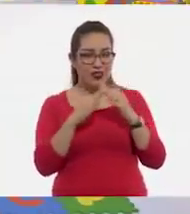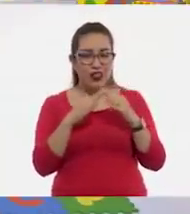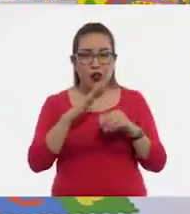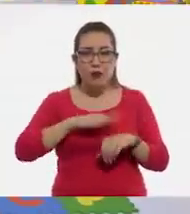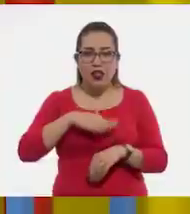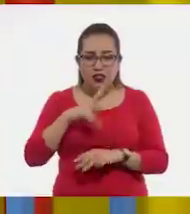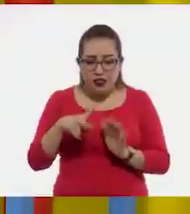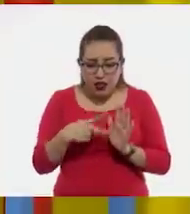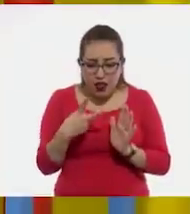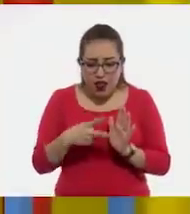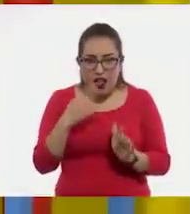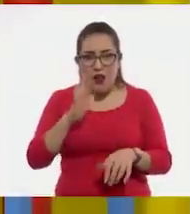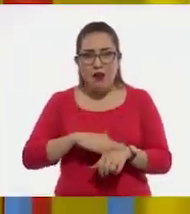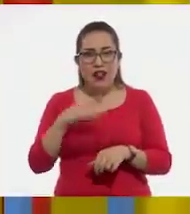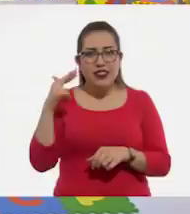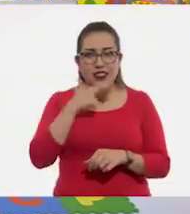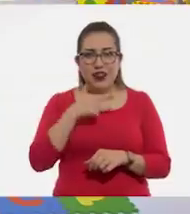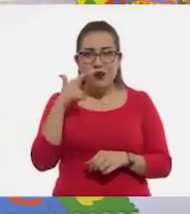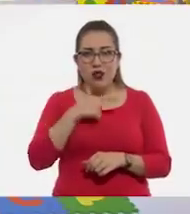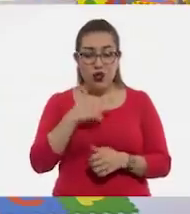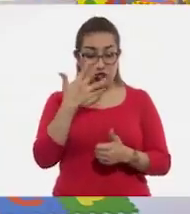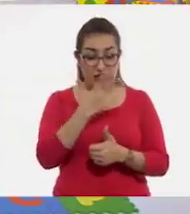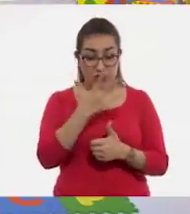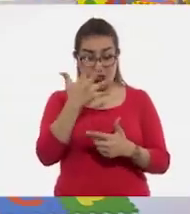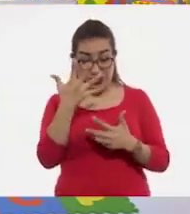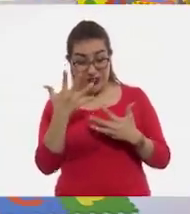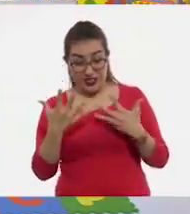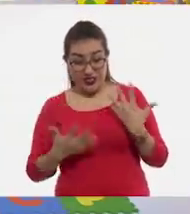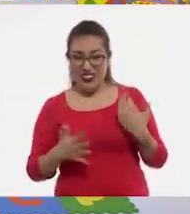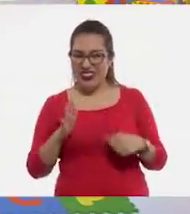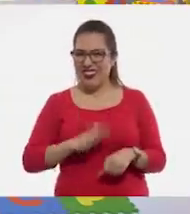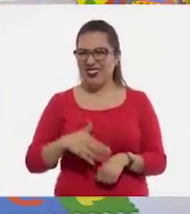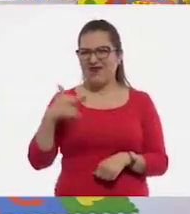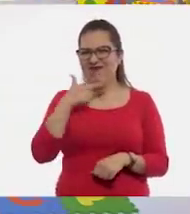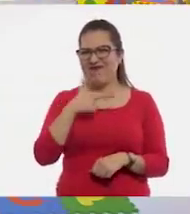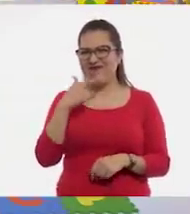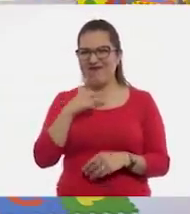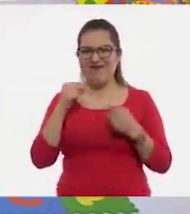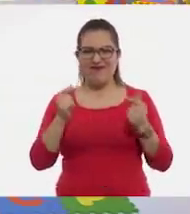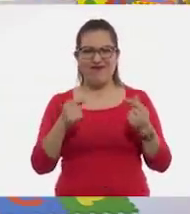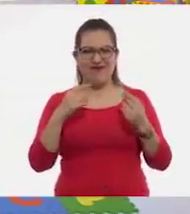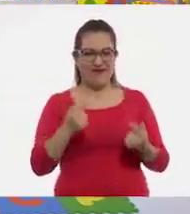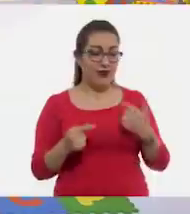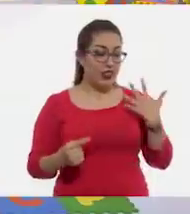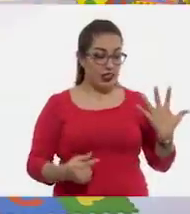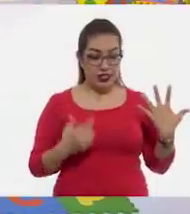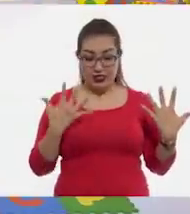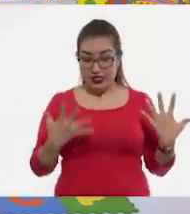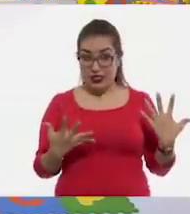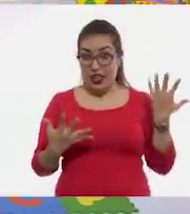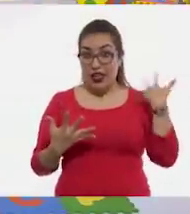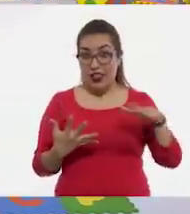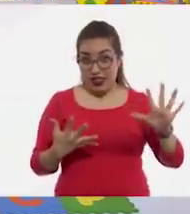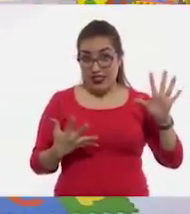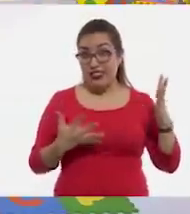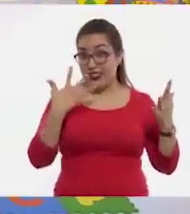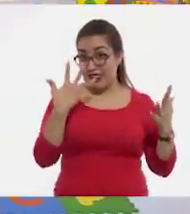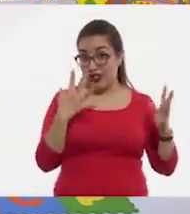más rápido. ¿Así es? Porque además, de 5 en 5 ya lo tenemos muy dominado. 10 y 5, perfecto. 15, ahí